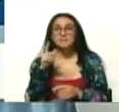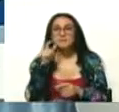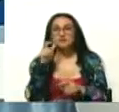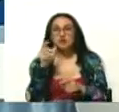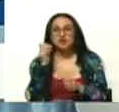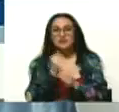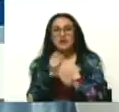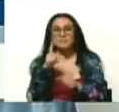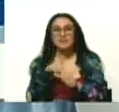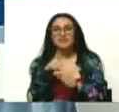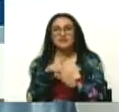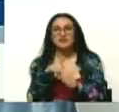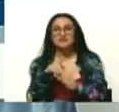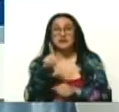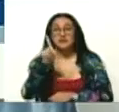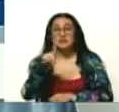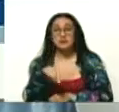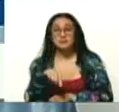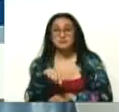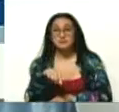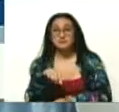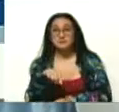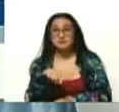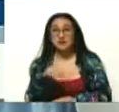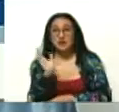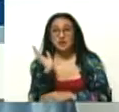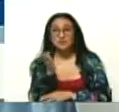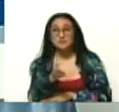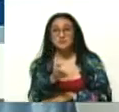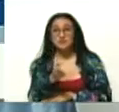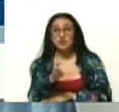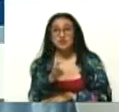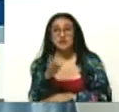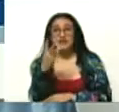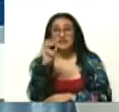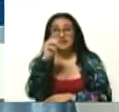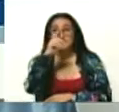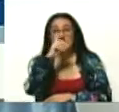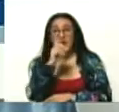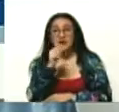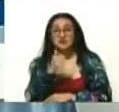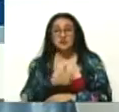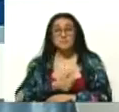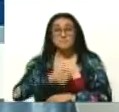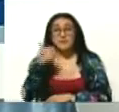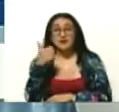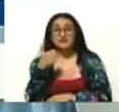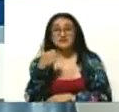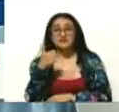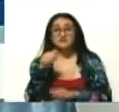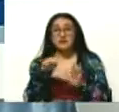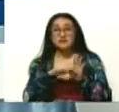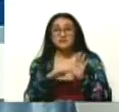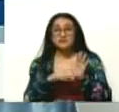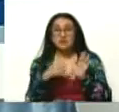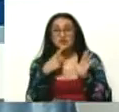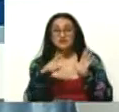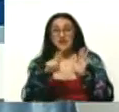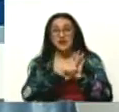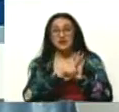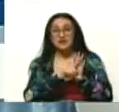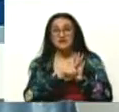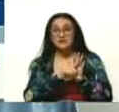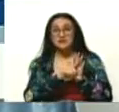Comunal. También se logró la condena a 30 años, es la máxima pena que establece la legislación